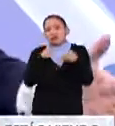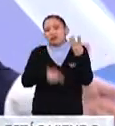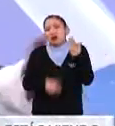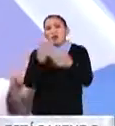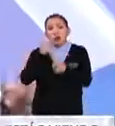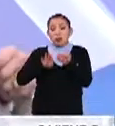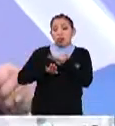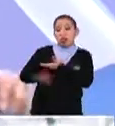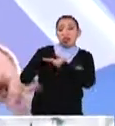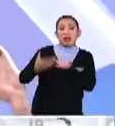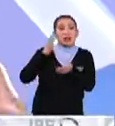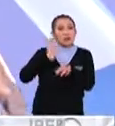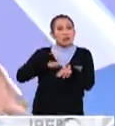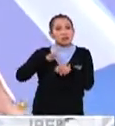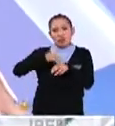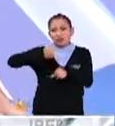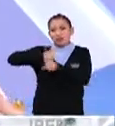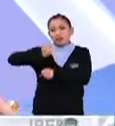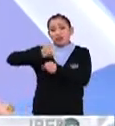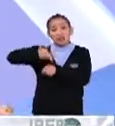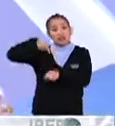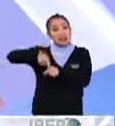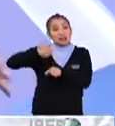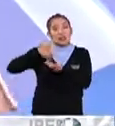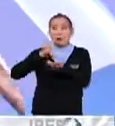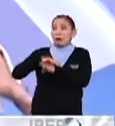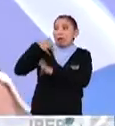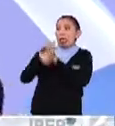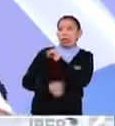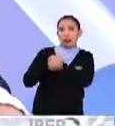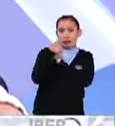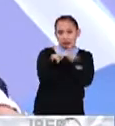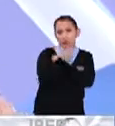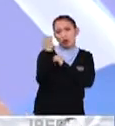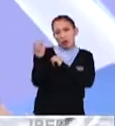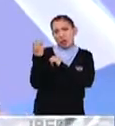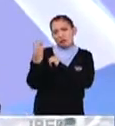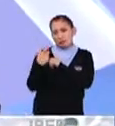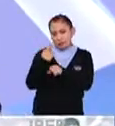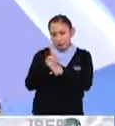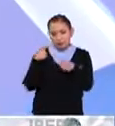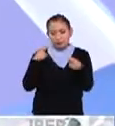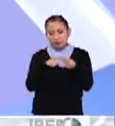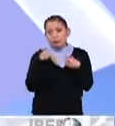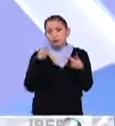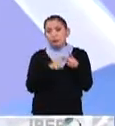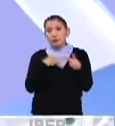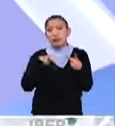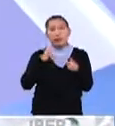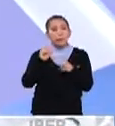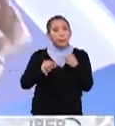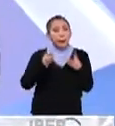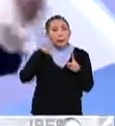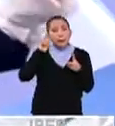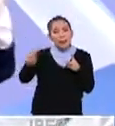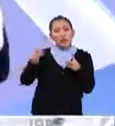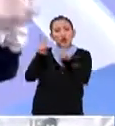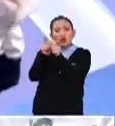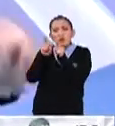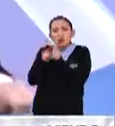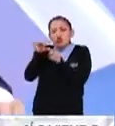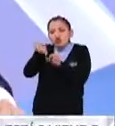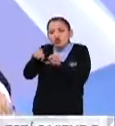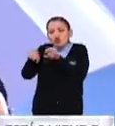de marginación y cada vez más la violencia es el factor de empuje. Sí. Entonces, bueno, eso primero que nada. Después se han ido dando estas